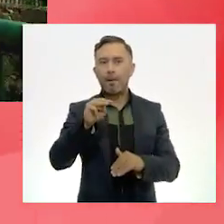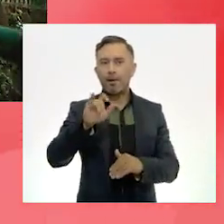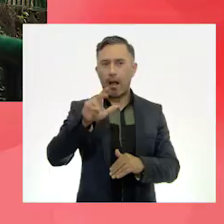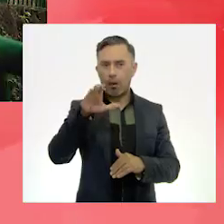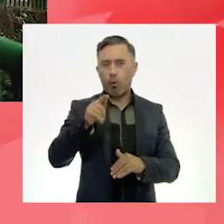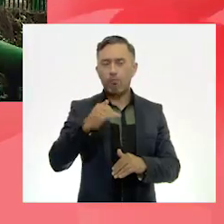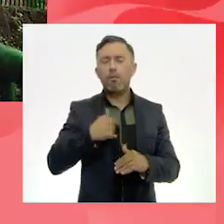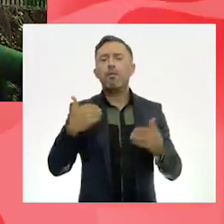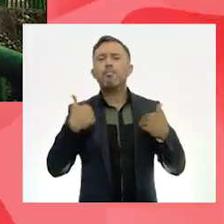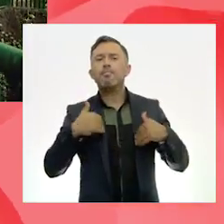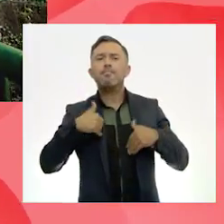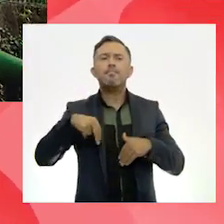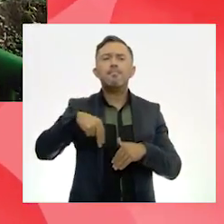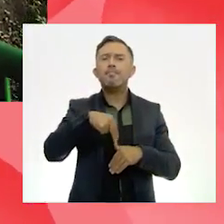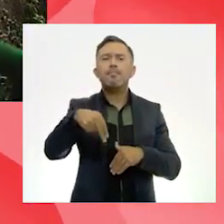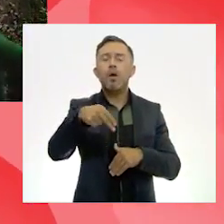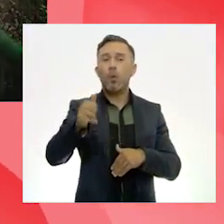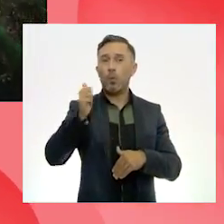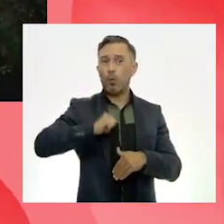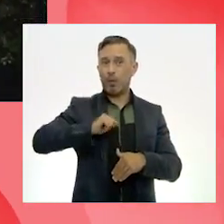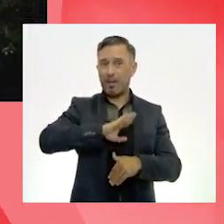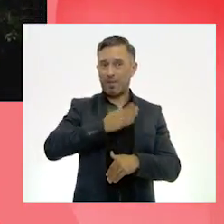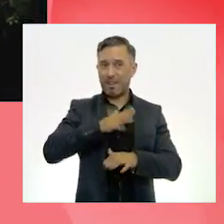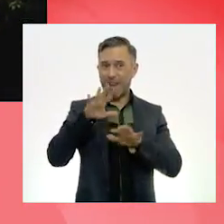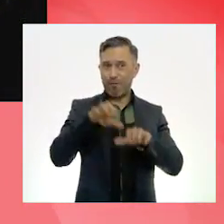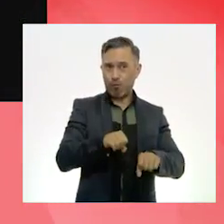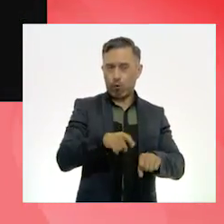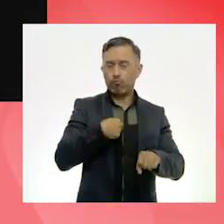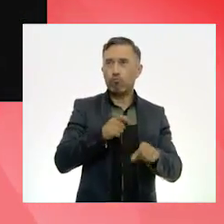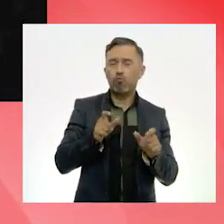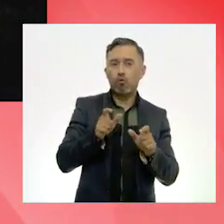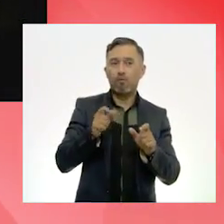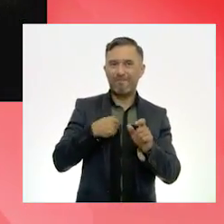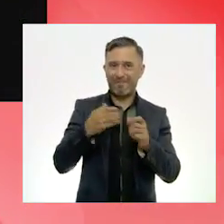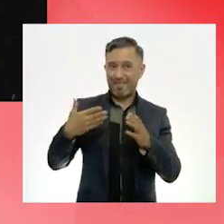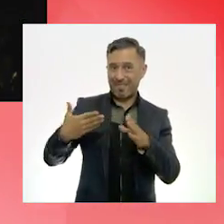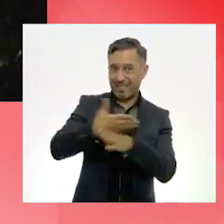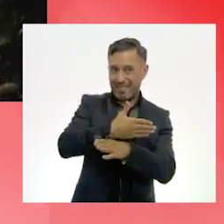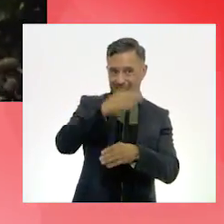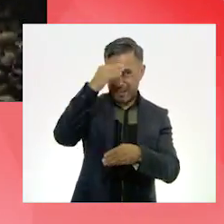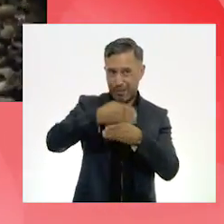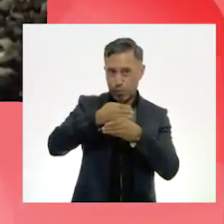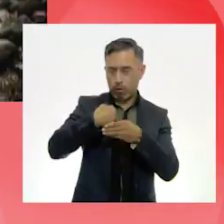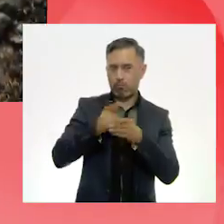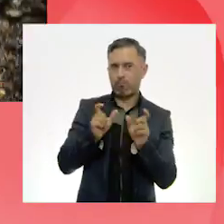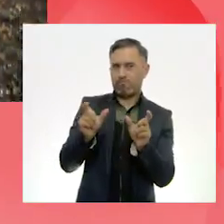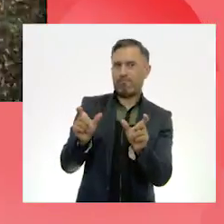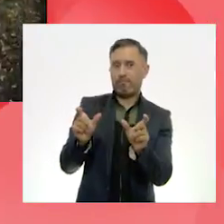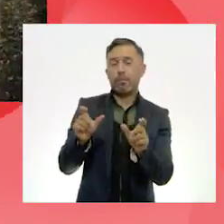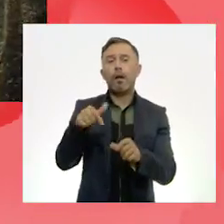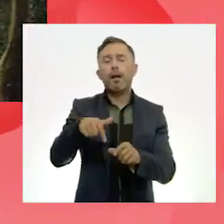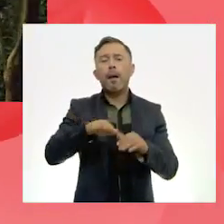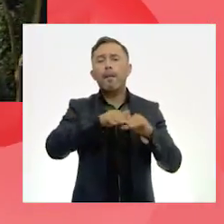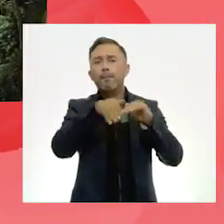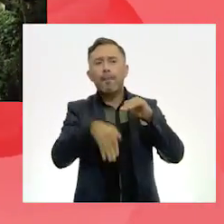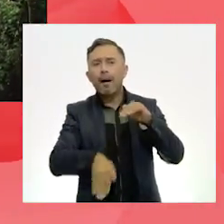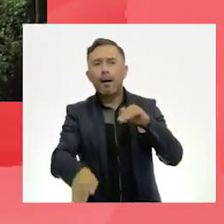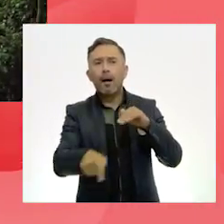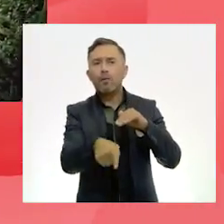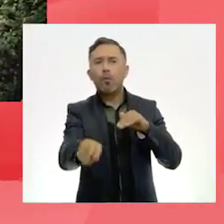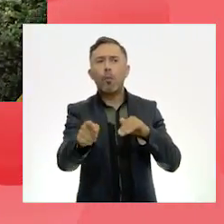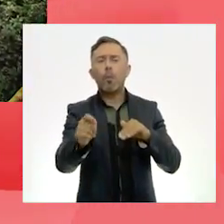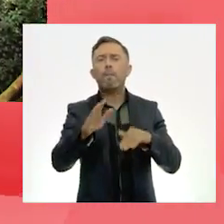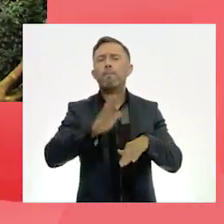la conquista sirviera de defensa natural contra Hernán Cortés. En esta barranca se lleva a cabo uno de los recorridos